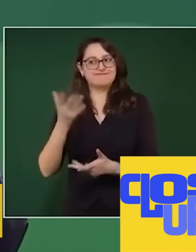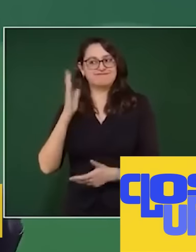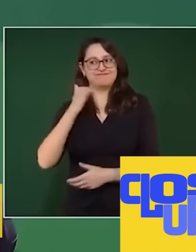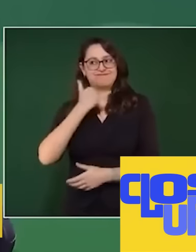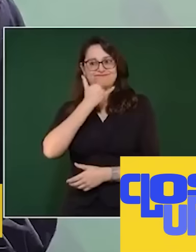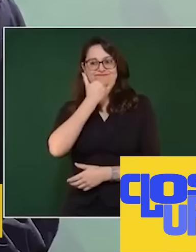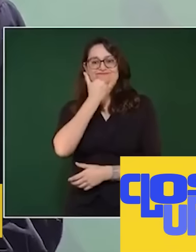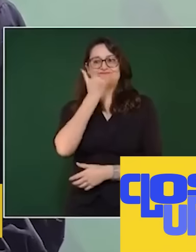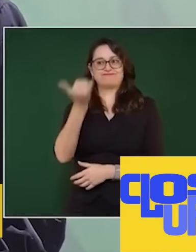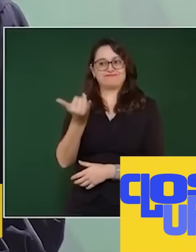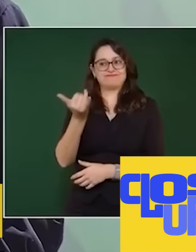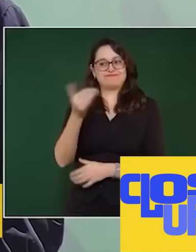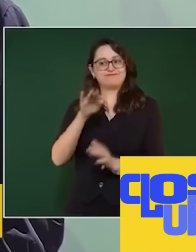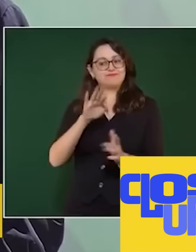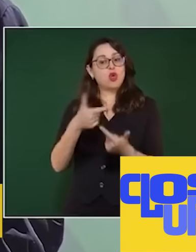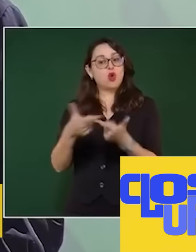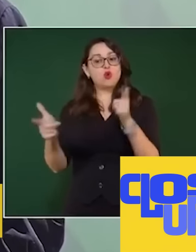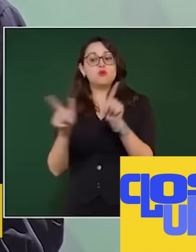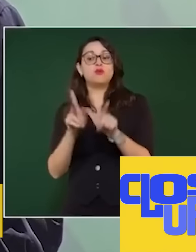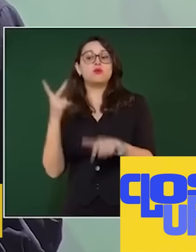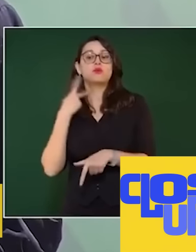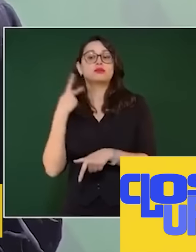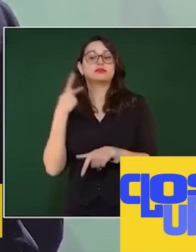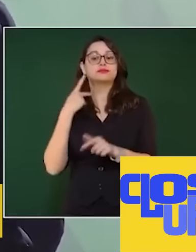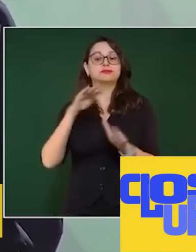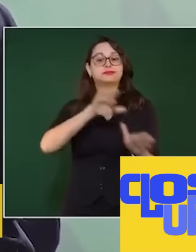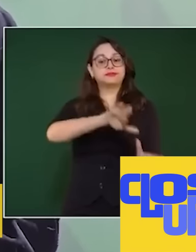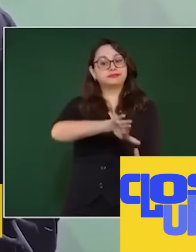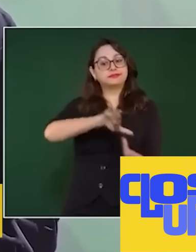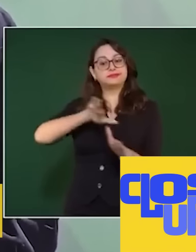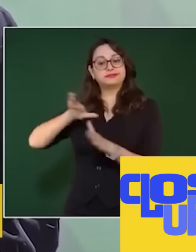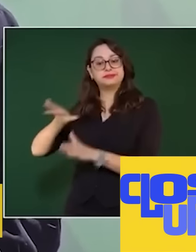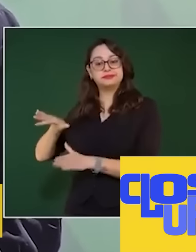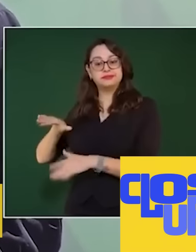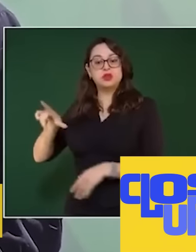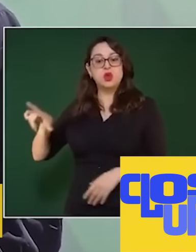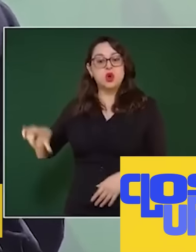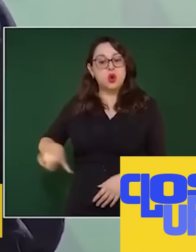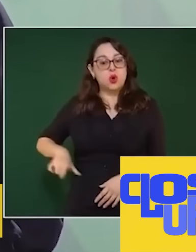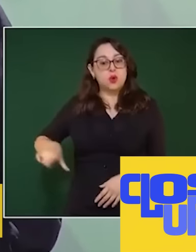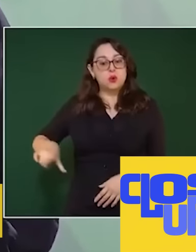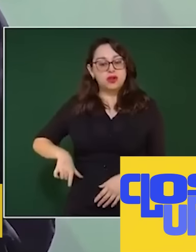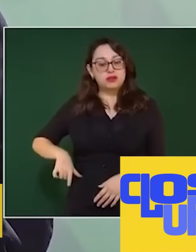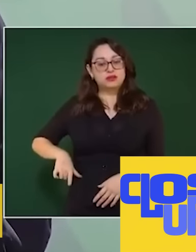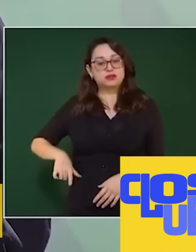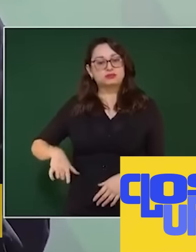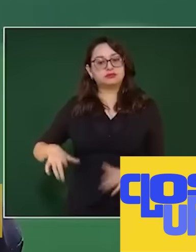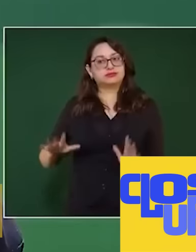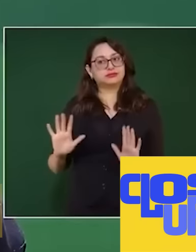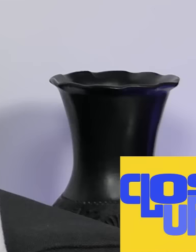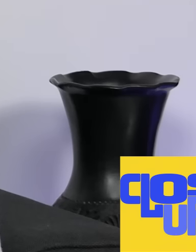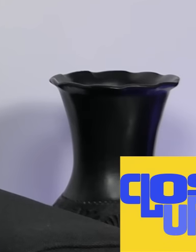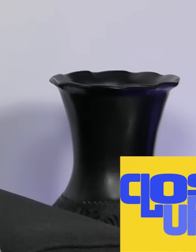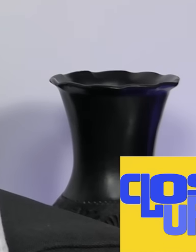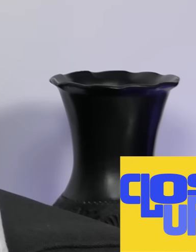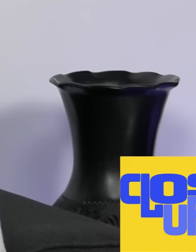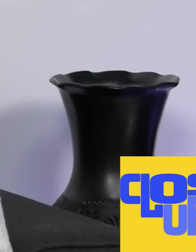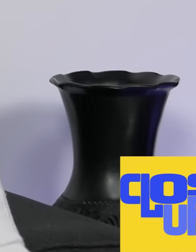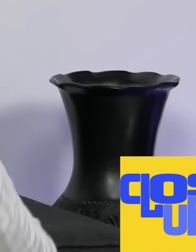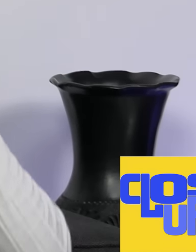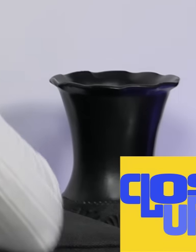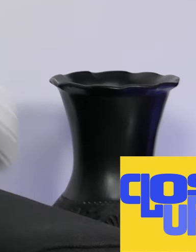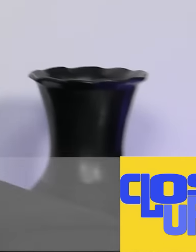son los partidos y otra cosa es el gobierno. que hay que cuidar mucho eso. Gracias por